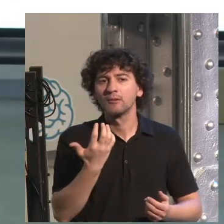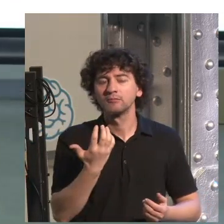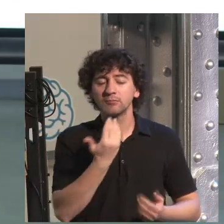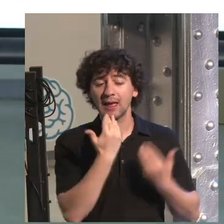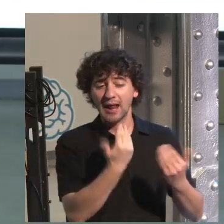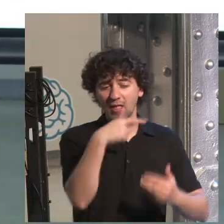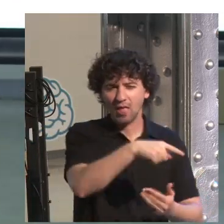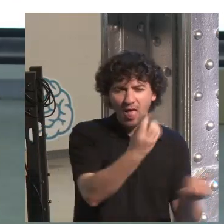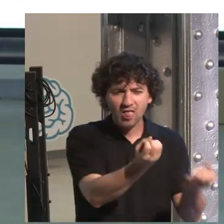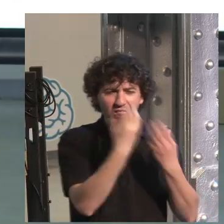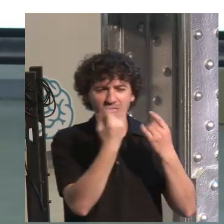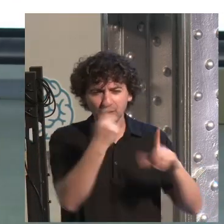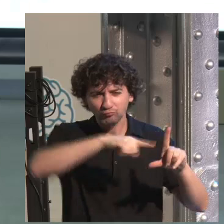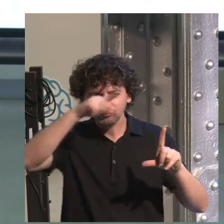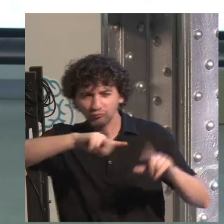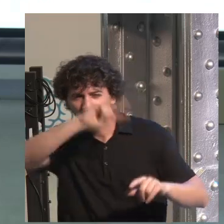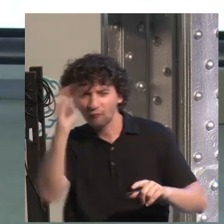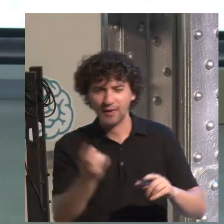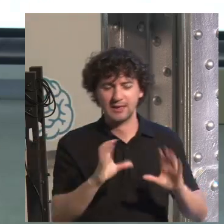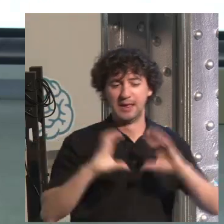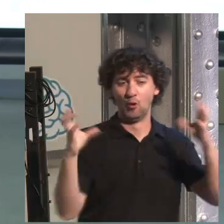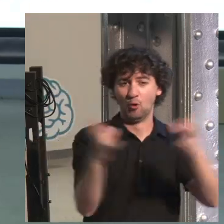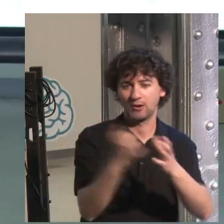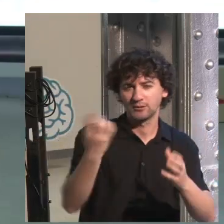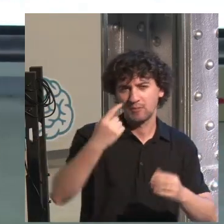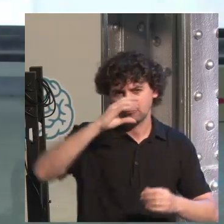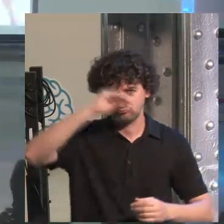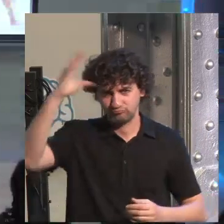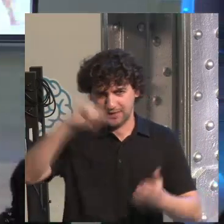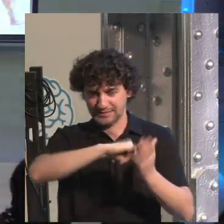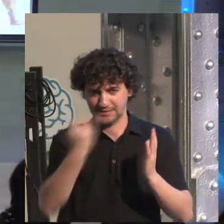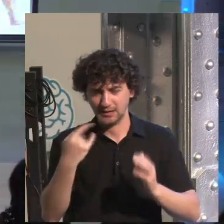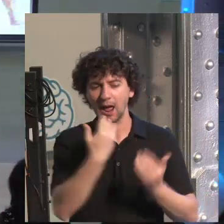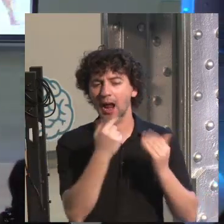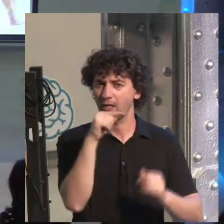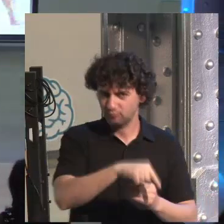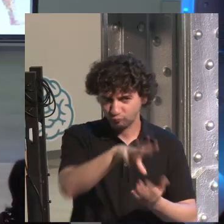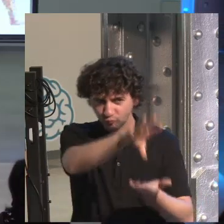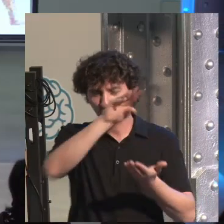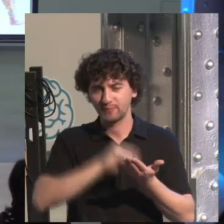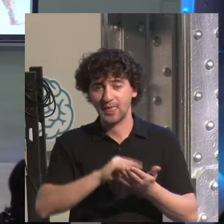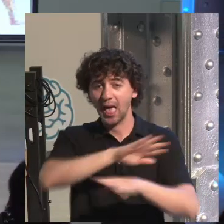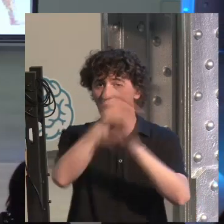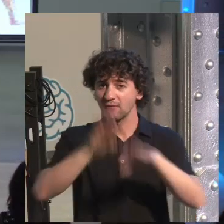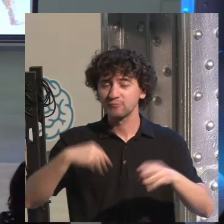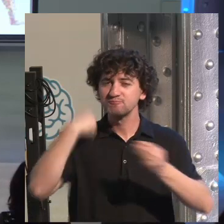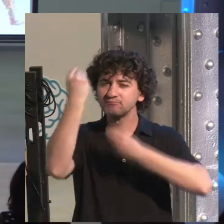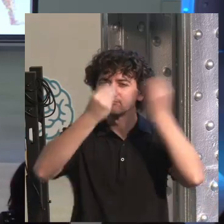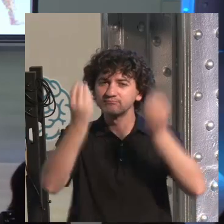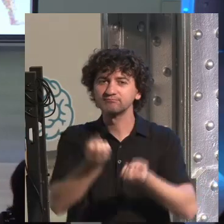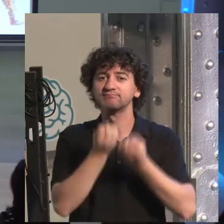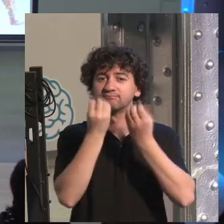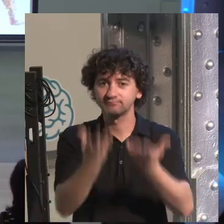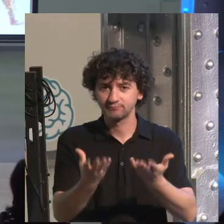todos estos datos y de técnicas de inteligencia colectiva. Y para terminar, voy a terminar con una reflexión, y es que, y